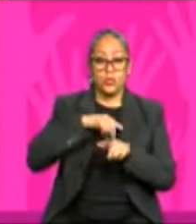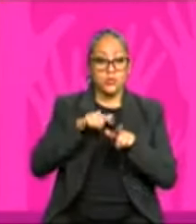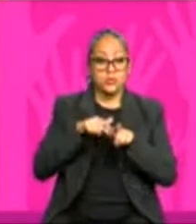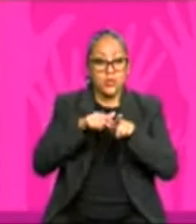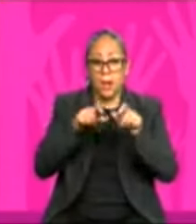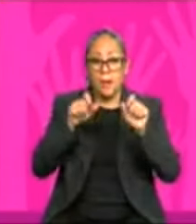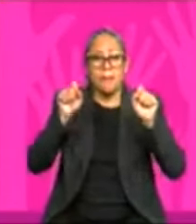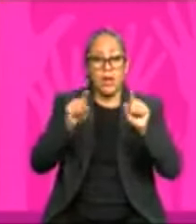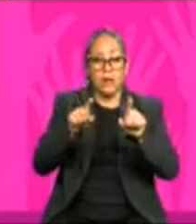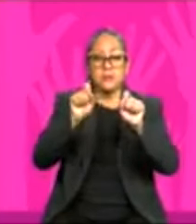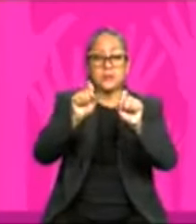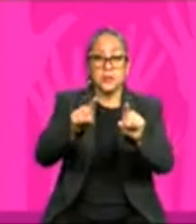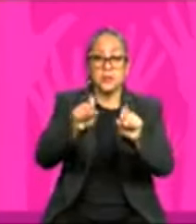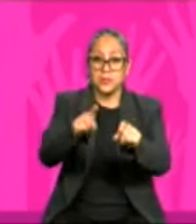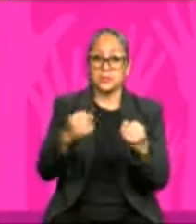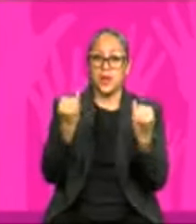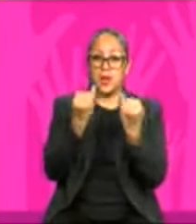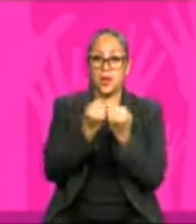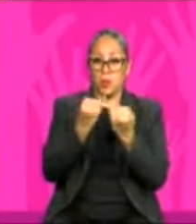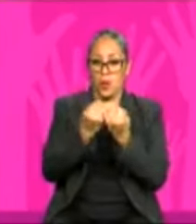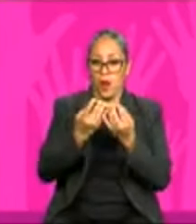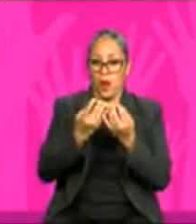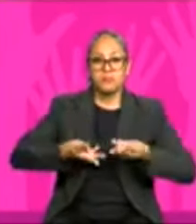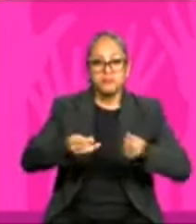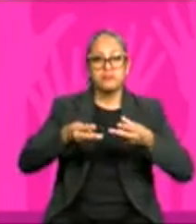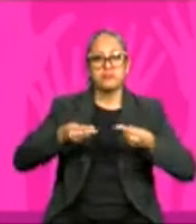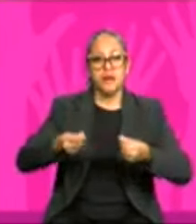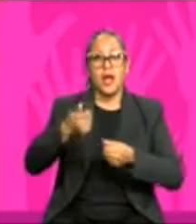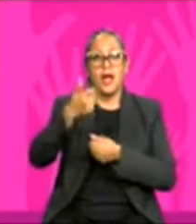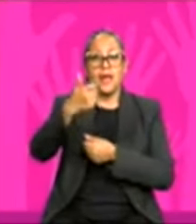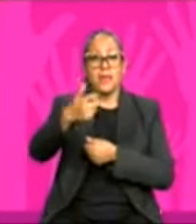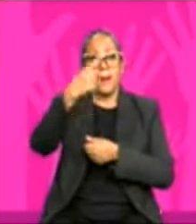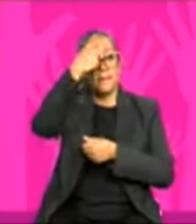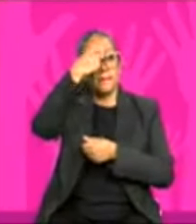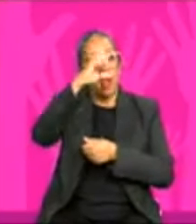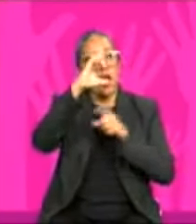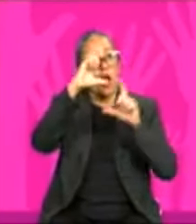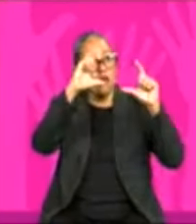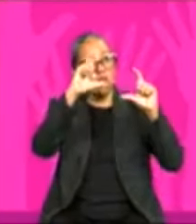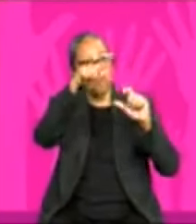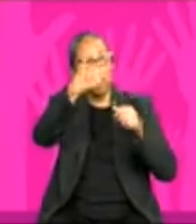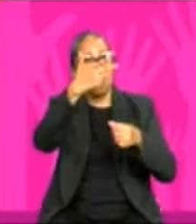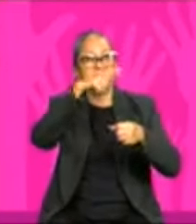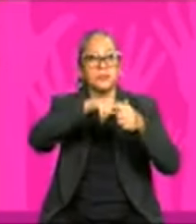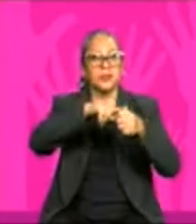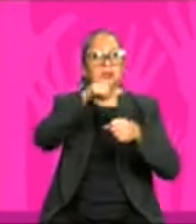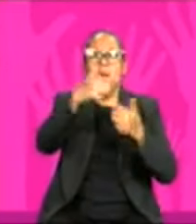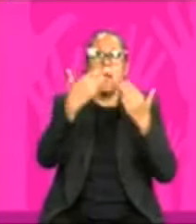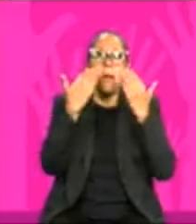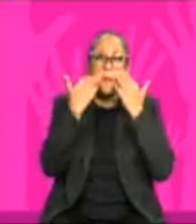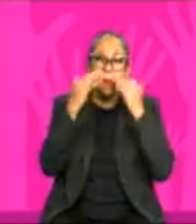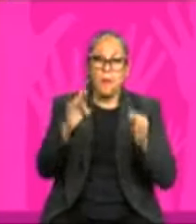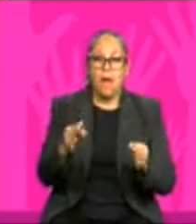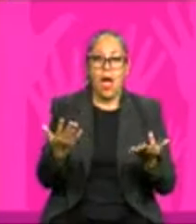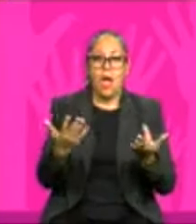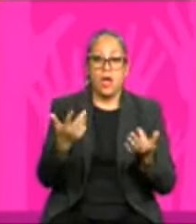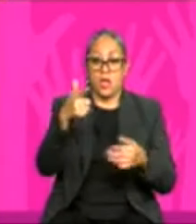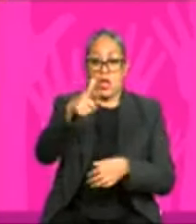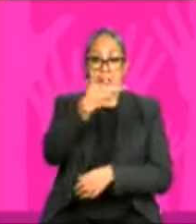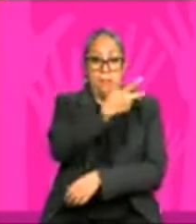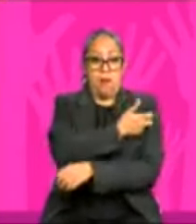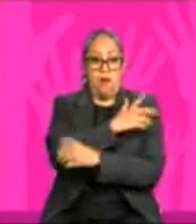modelo negligente y omiso que gastó millones de pesos en la foto de un hospital que nunca existió, que dejó que las vacunas se echaran a